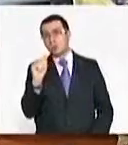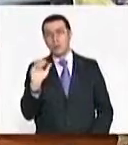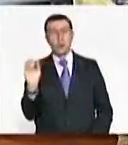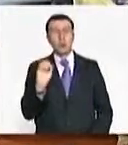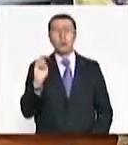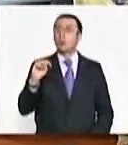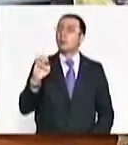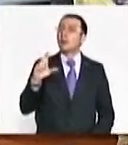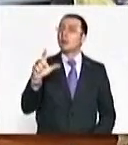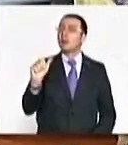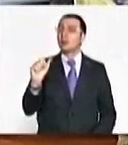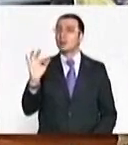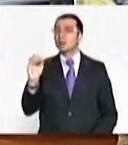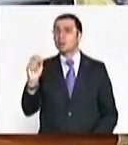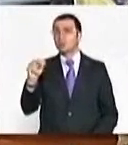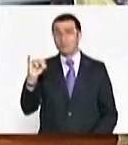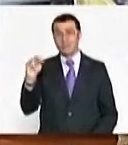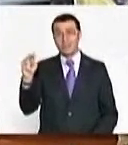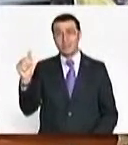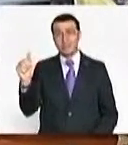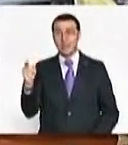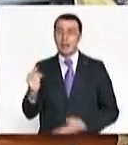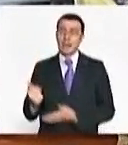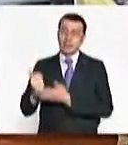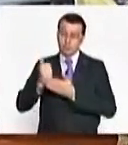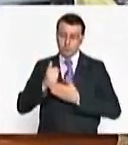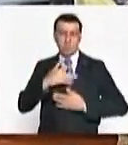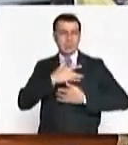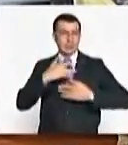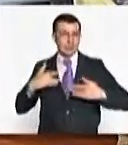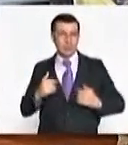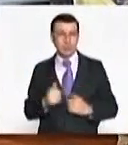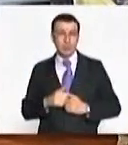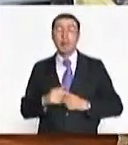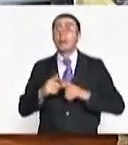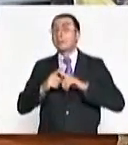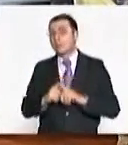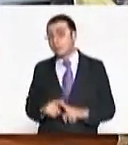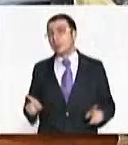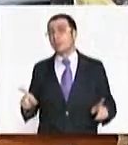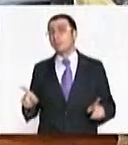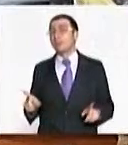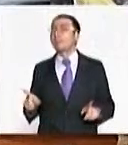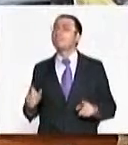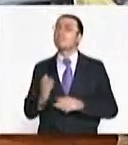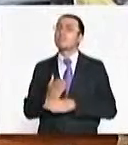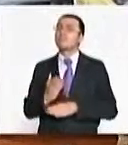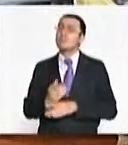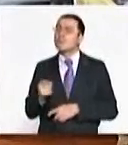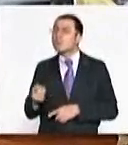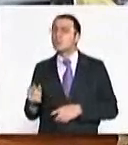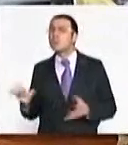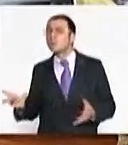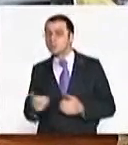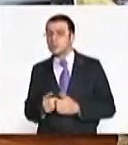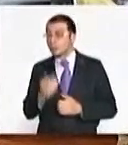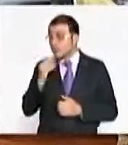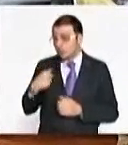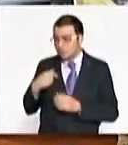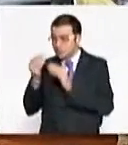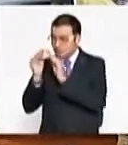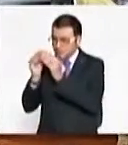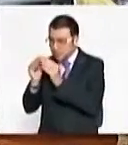salud. El problema de los suplementos nutricionales, y aquí es donde el meollo del asunto, es que para yo lograr hacer un suplemento